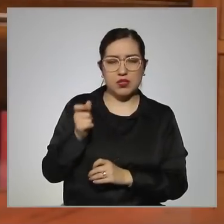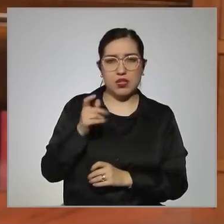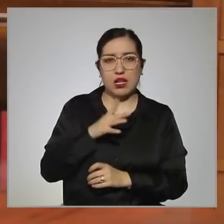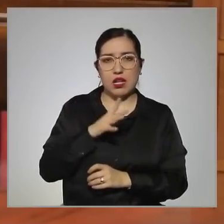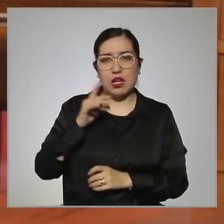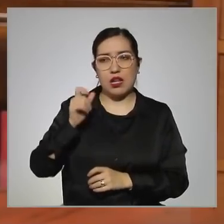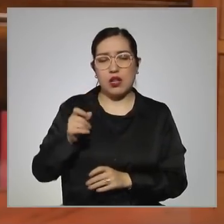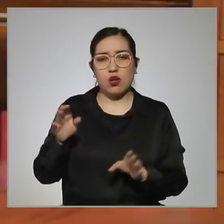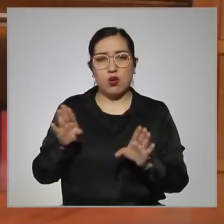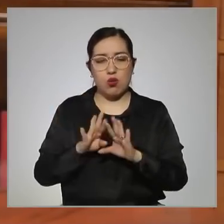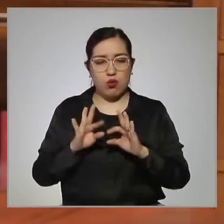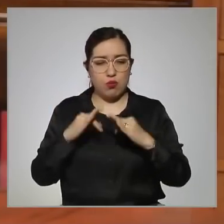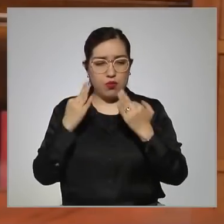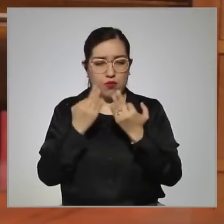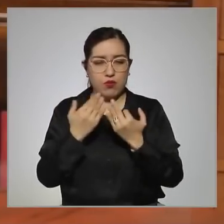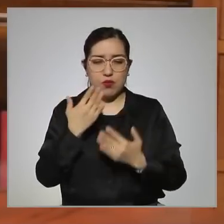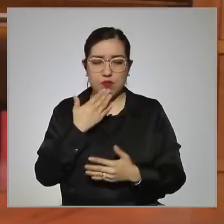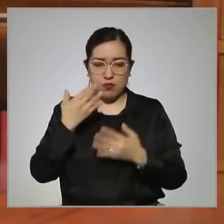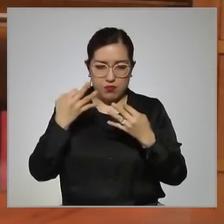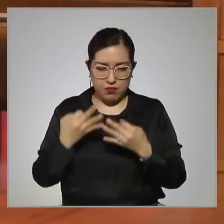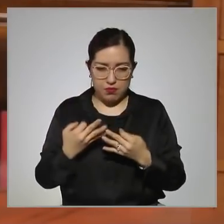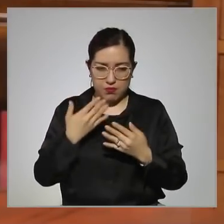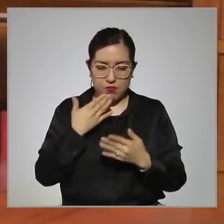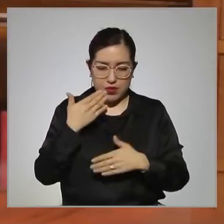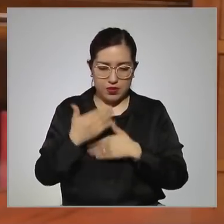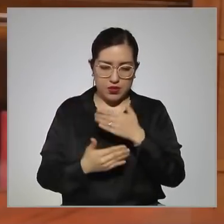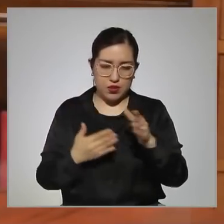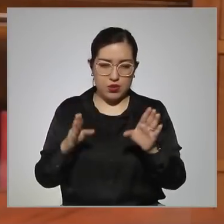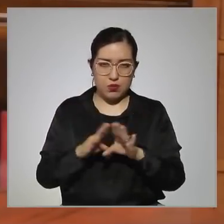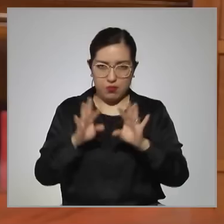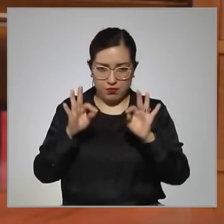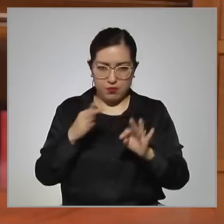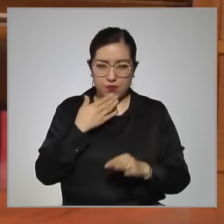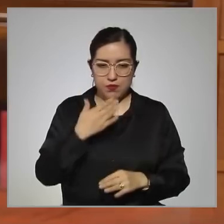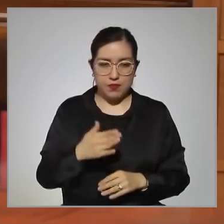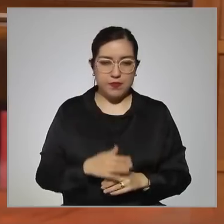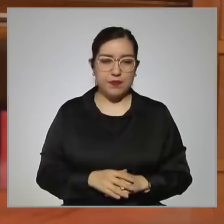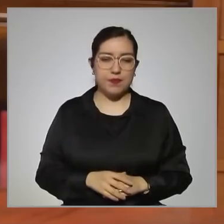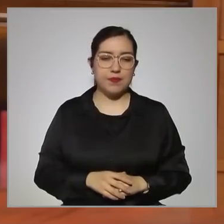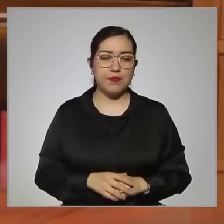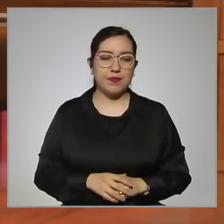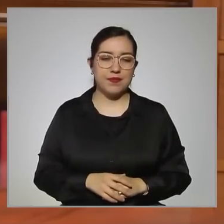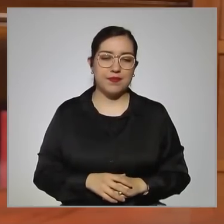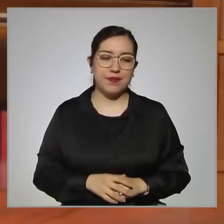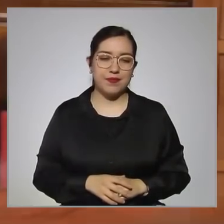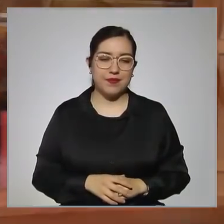un mecanismo realmente exacto.